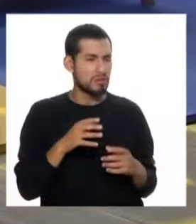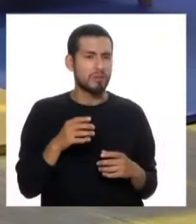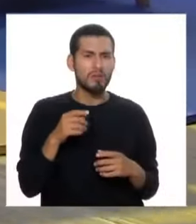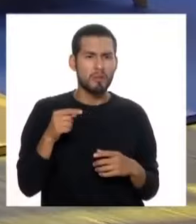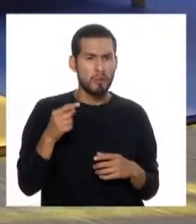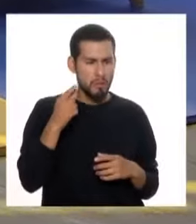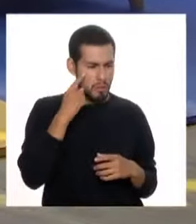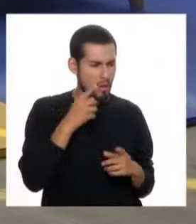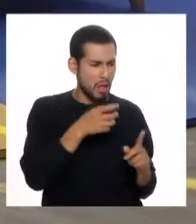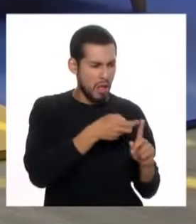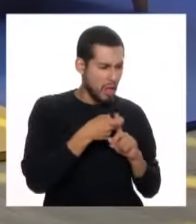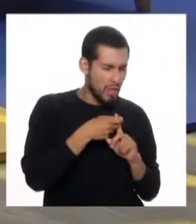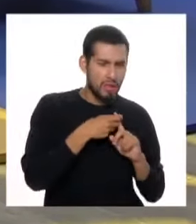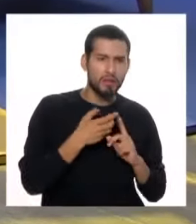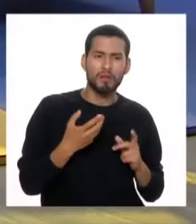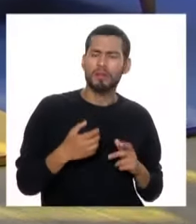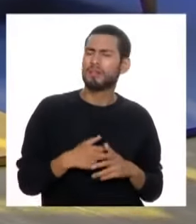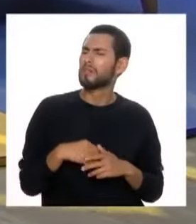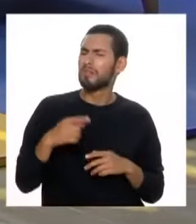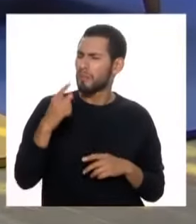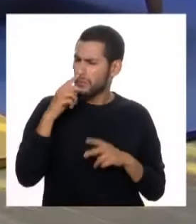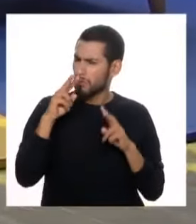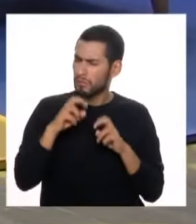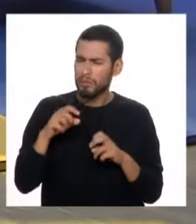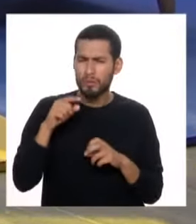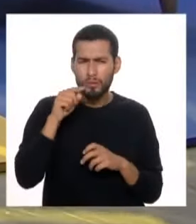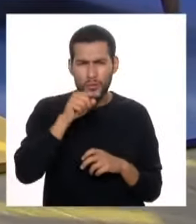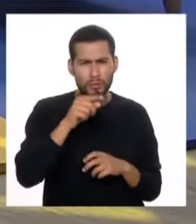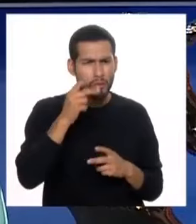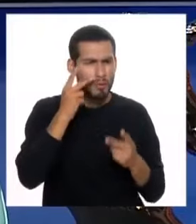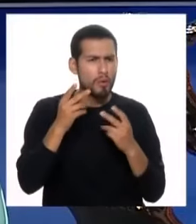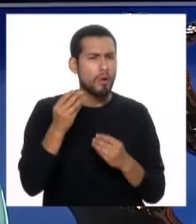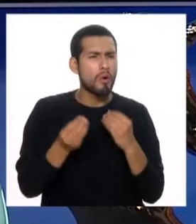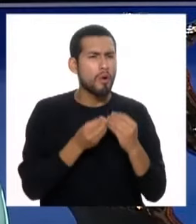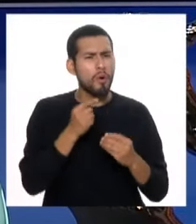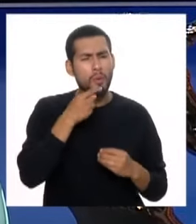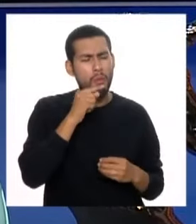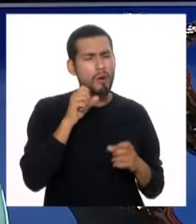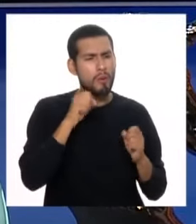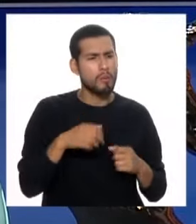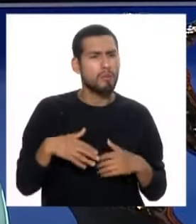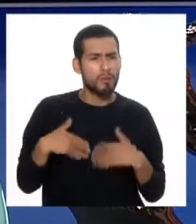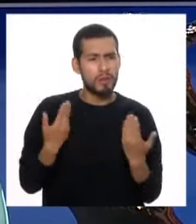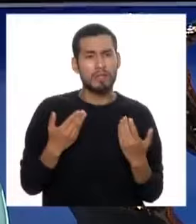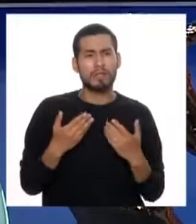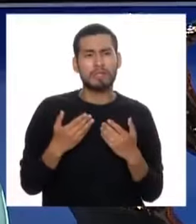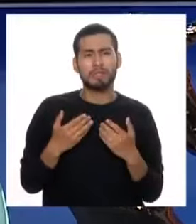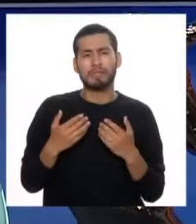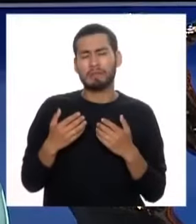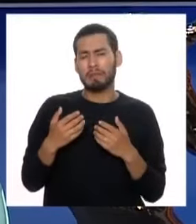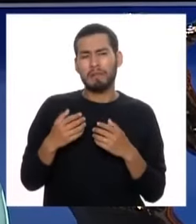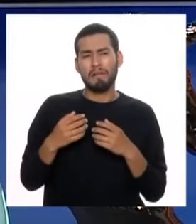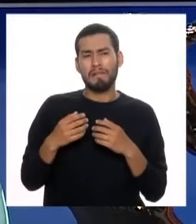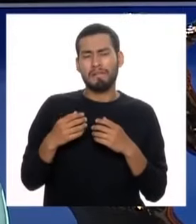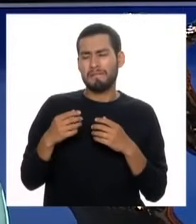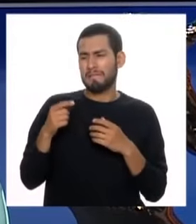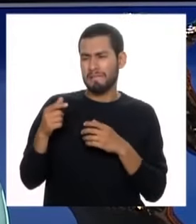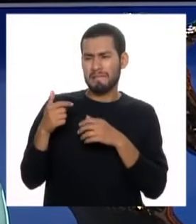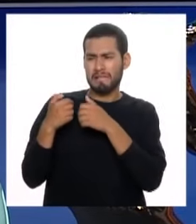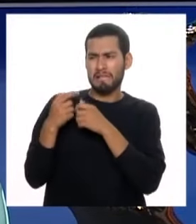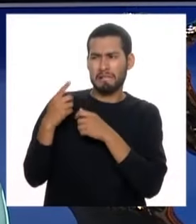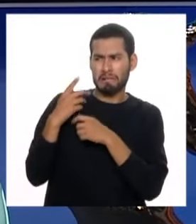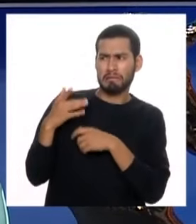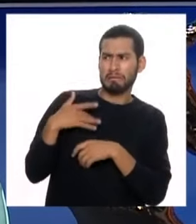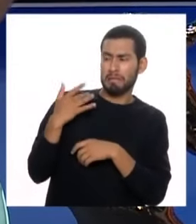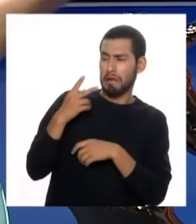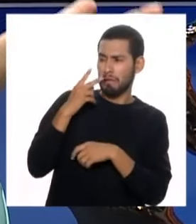que es un objeto. Según las investigaciones que ustedes han hecho, ¿cómo las mujeres pueden evitar llegar a este tipo de relaciones? ¿Hay ciertas